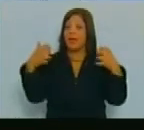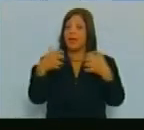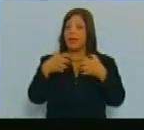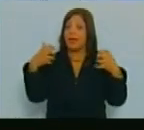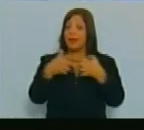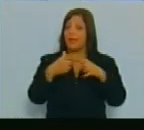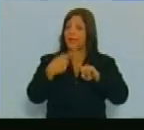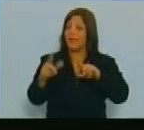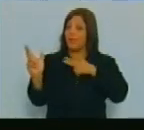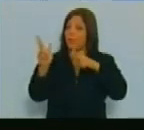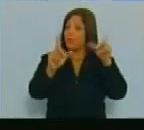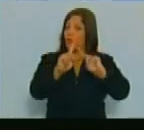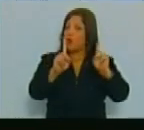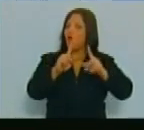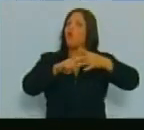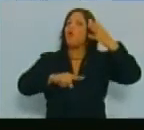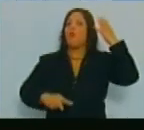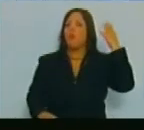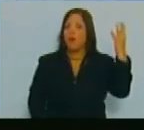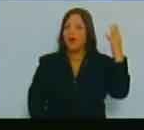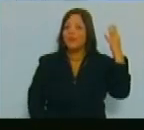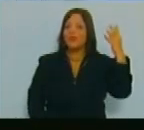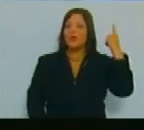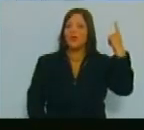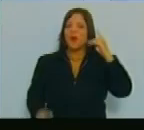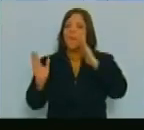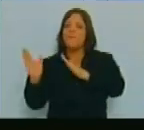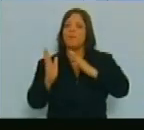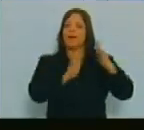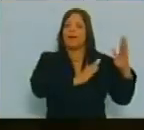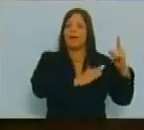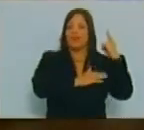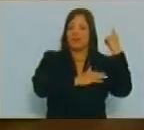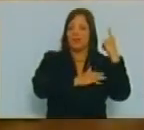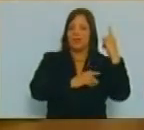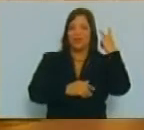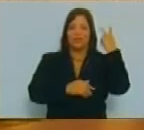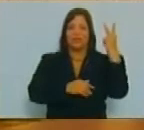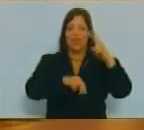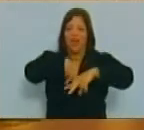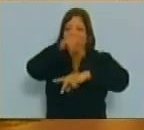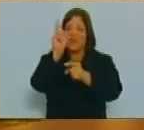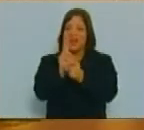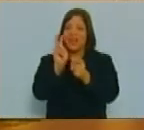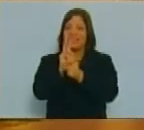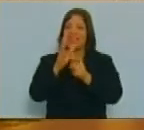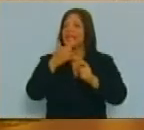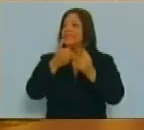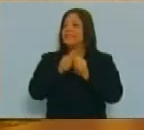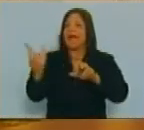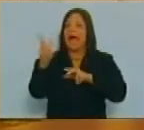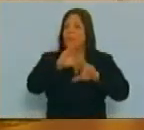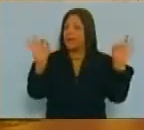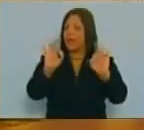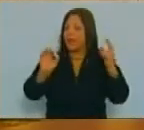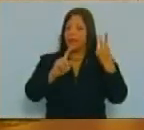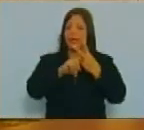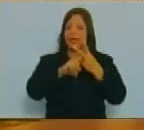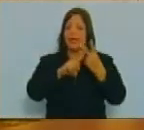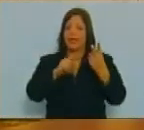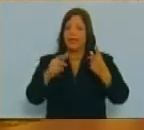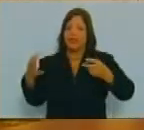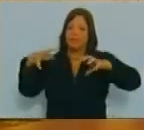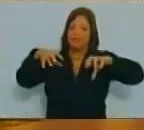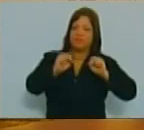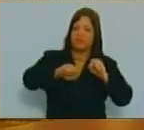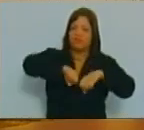que tiene cuatro fases una fase preparatoria una fase de violencia no armada una fase de insurgencia